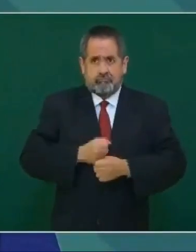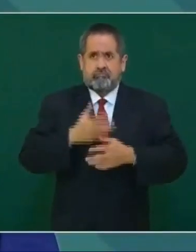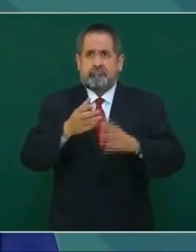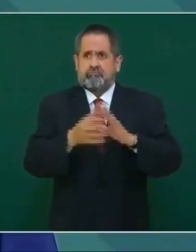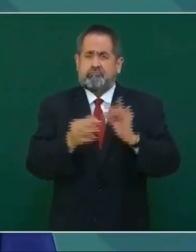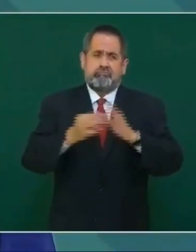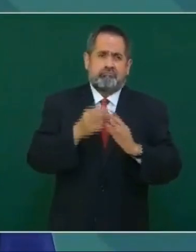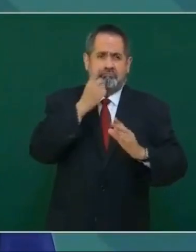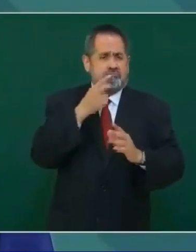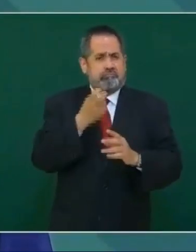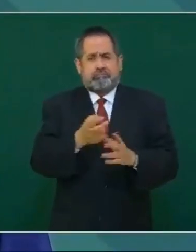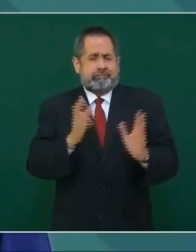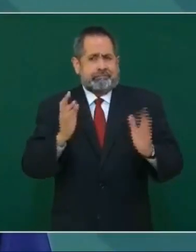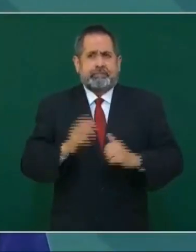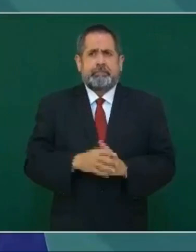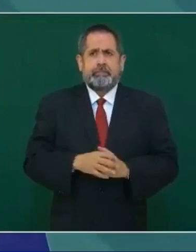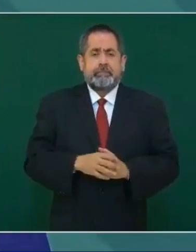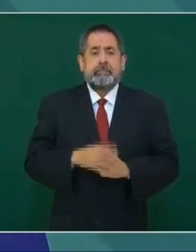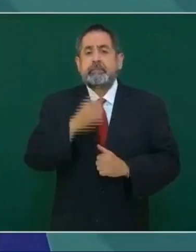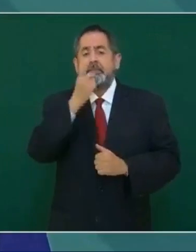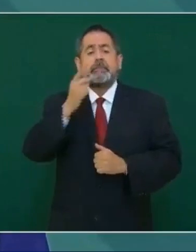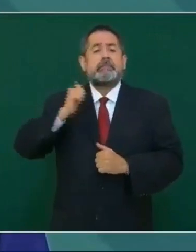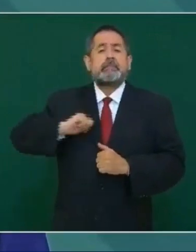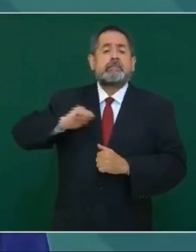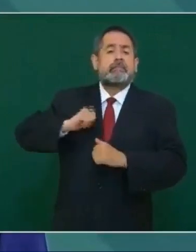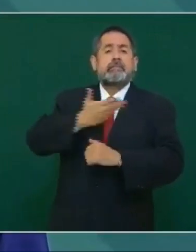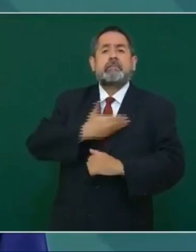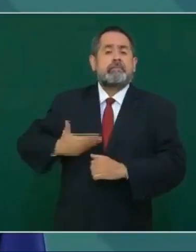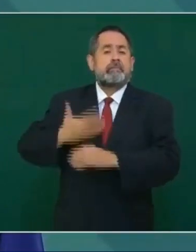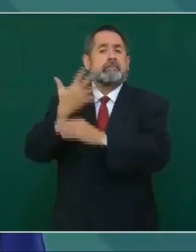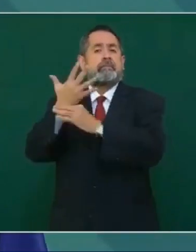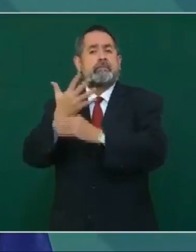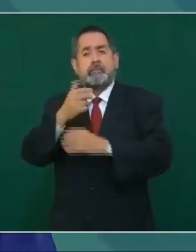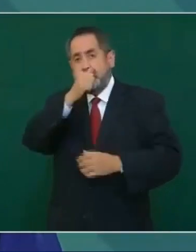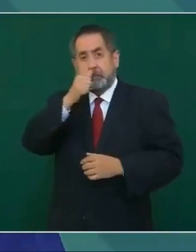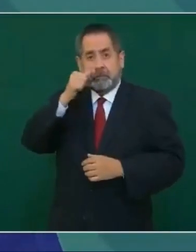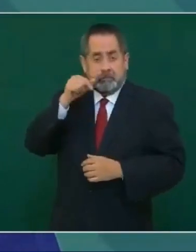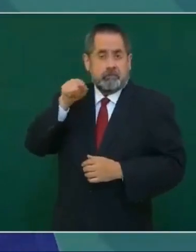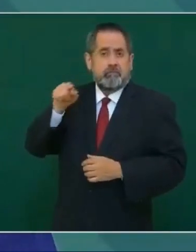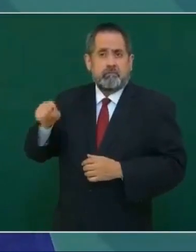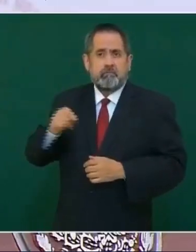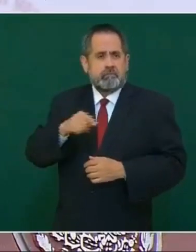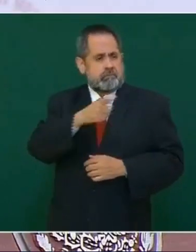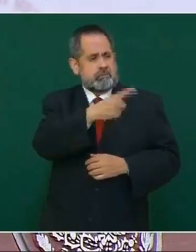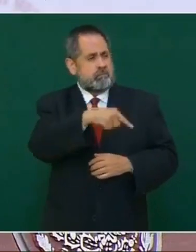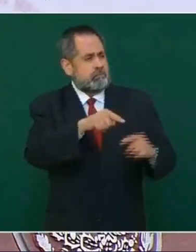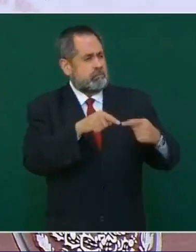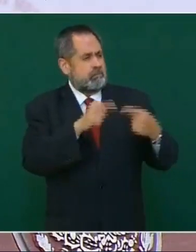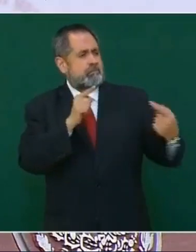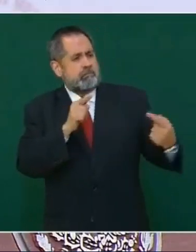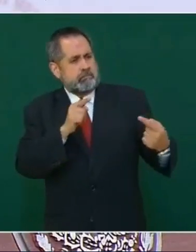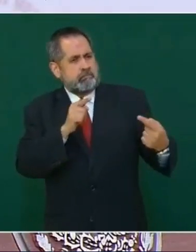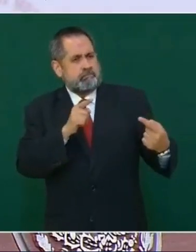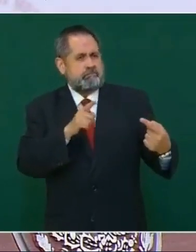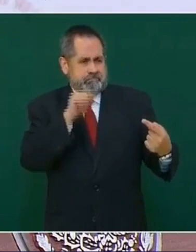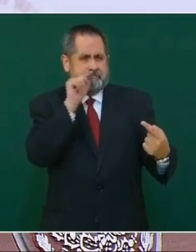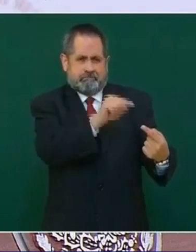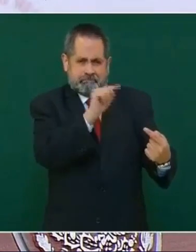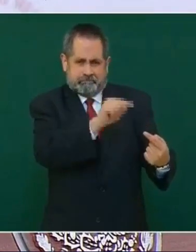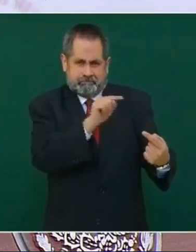manifestarse. Decía Juárez, los reaccionarios también son